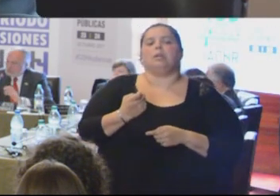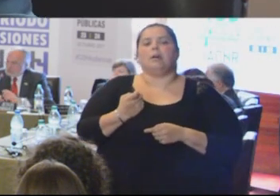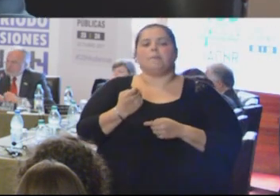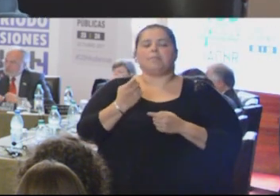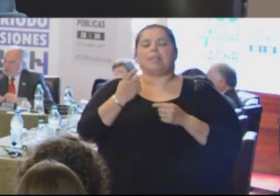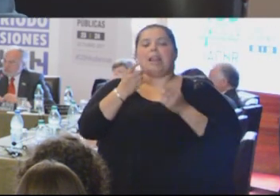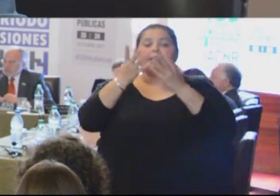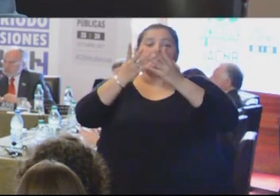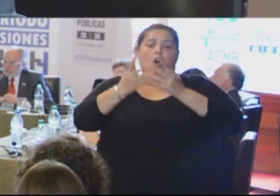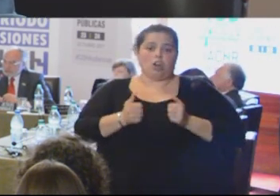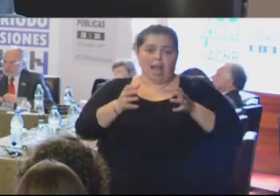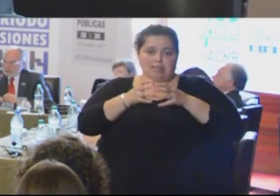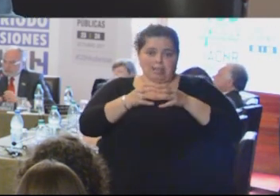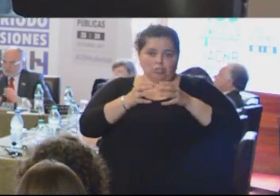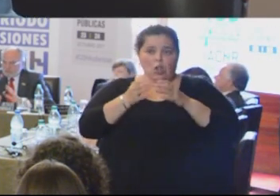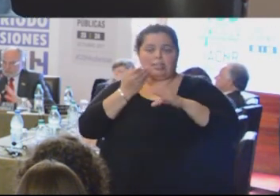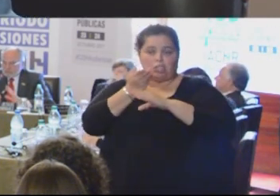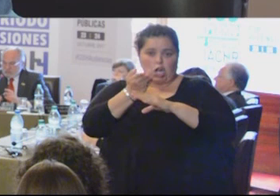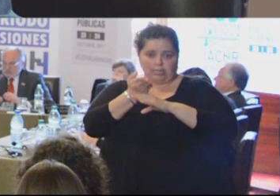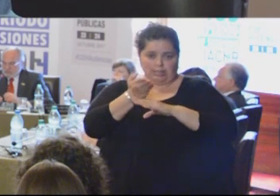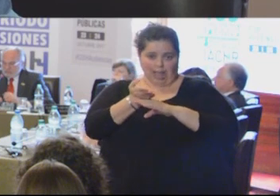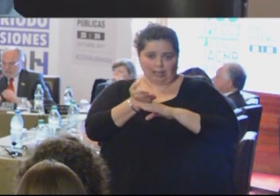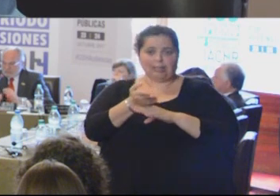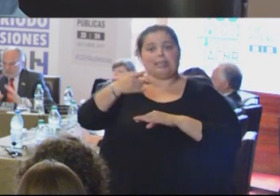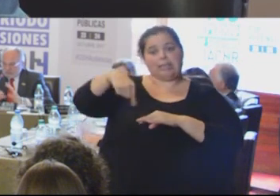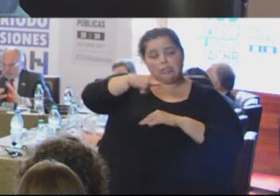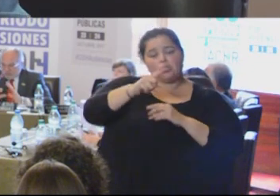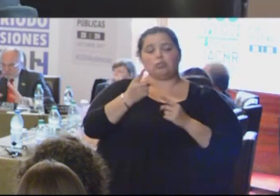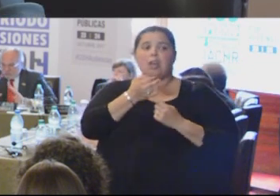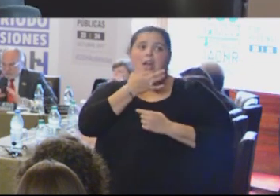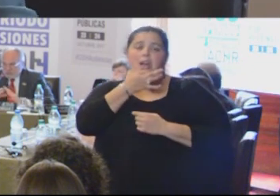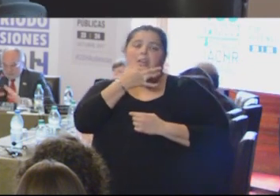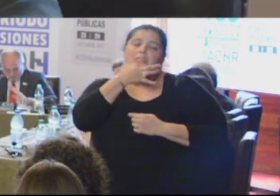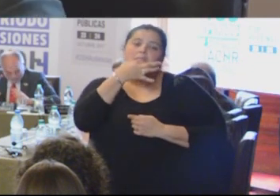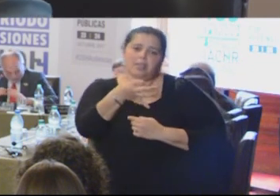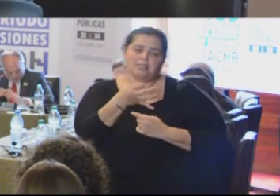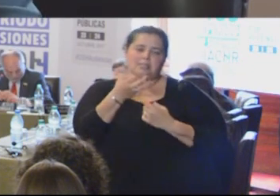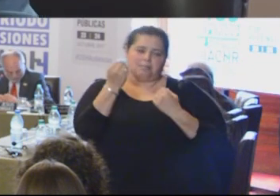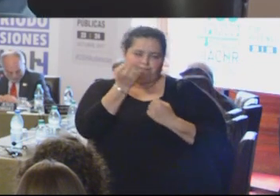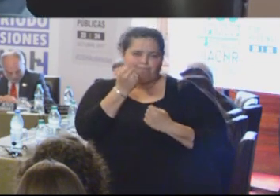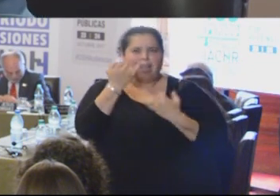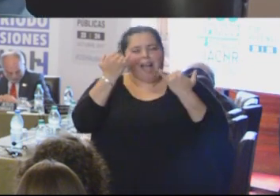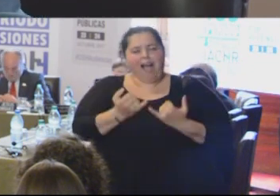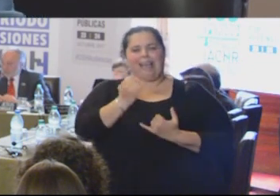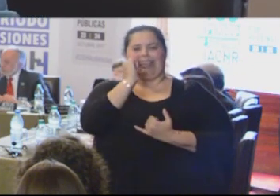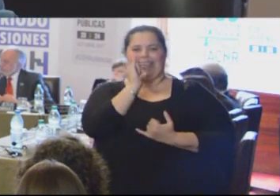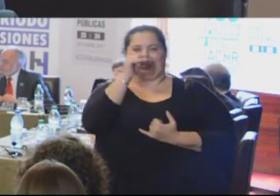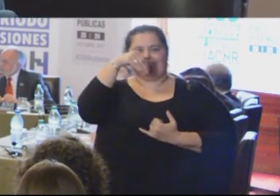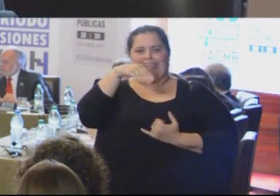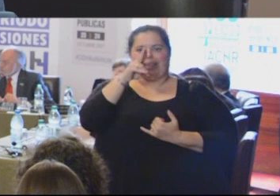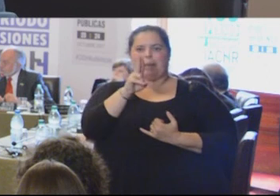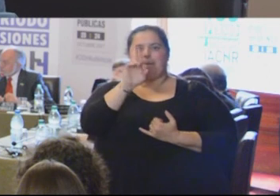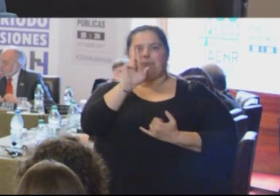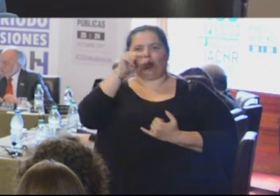organizaciones solicitantes ponen énfasis en en una impunidad del 90 por ciento